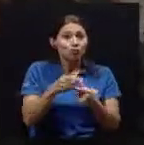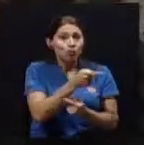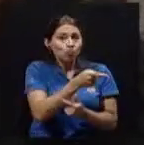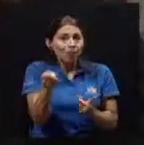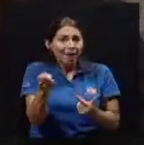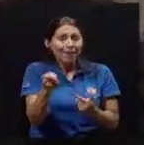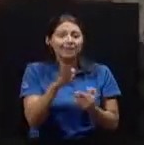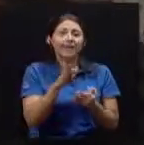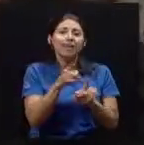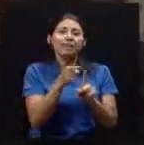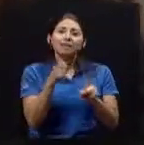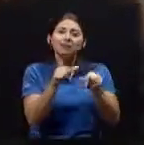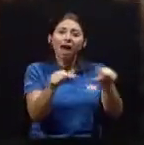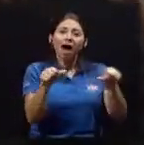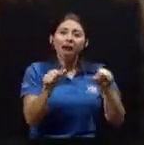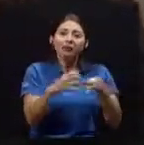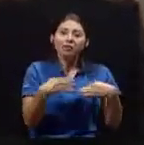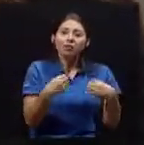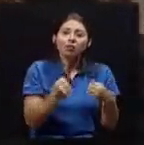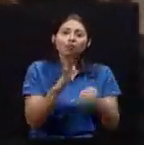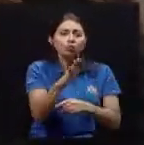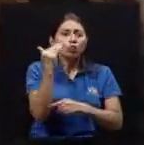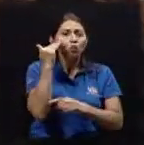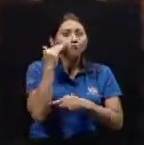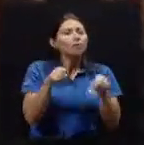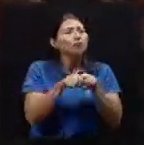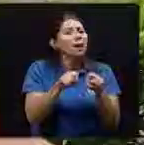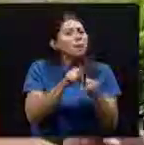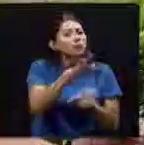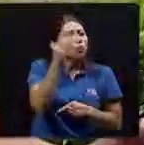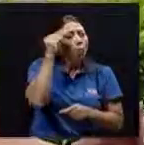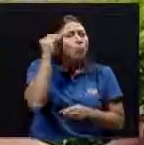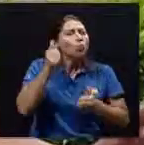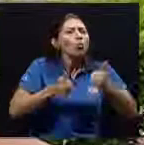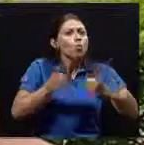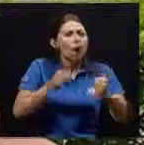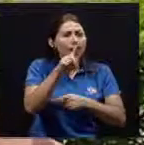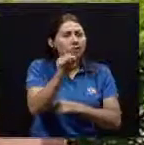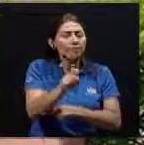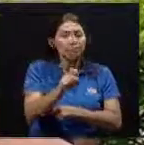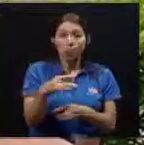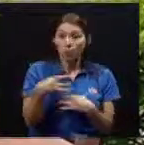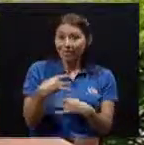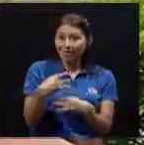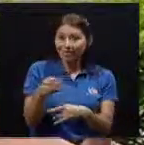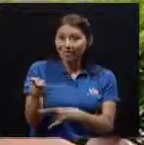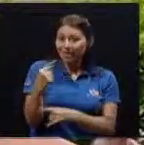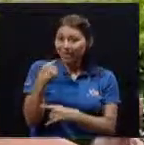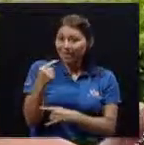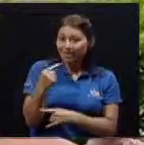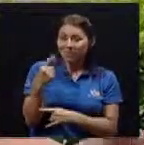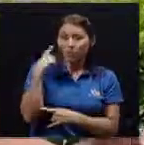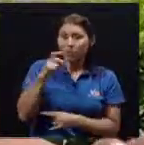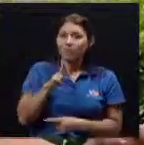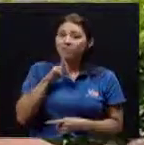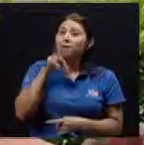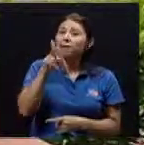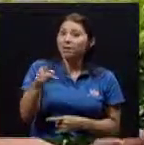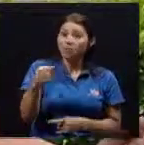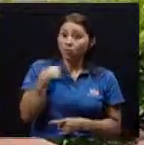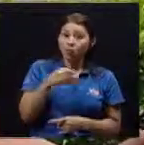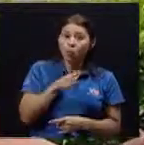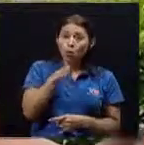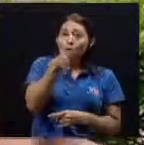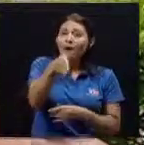de la salud y desde sus conocimientos nos den sus apreciaciones también. Es muy interesante lo que mencionas, porque realmente cuando uno va